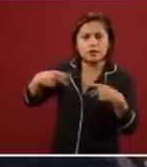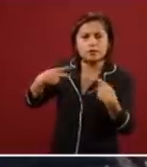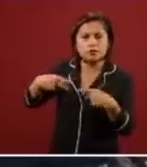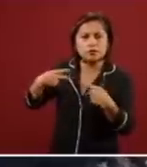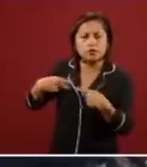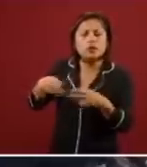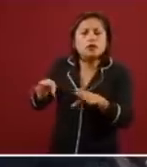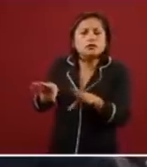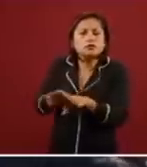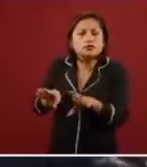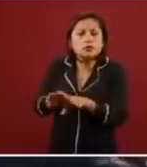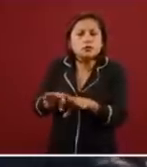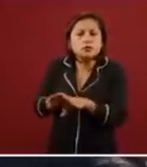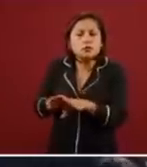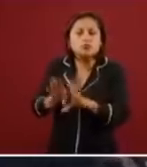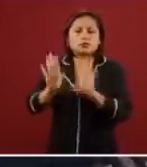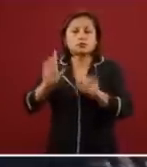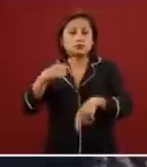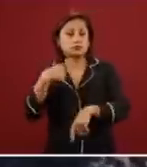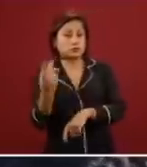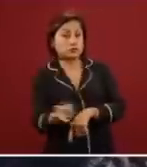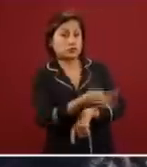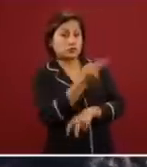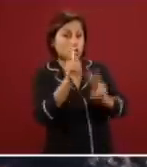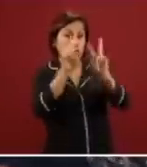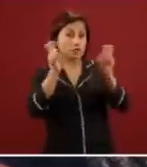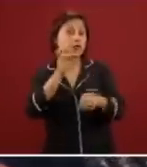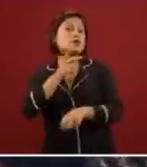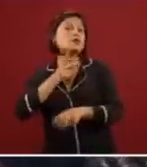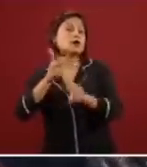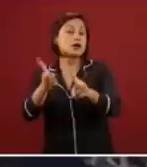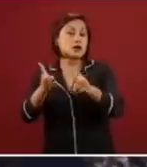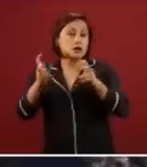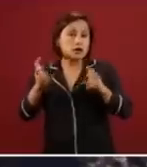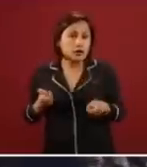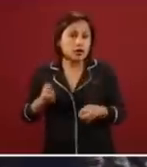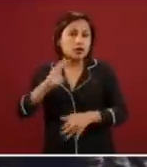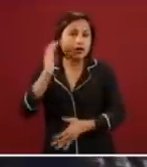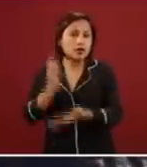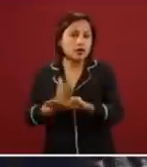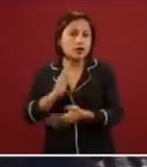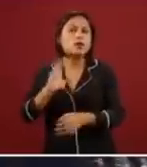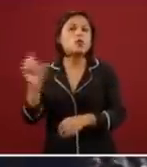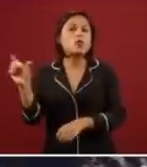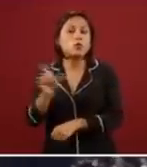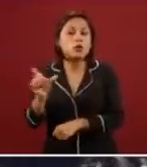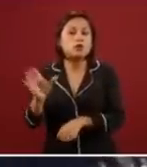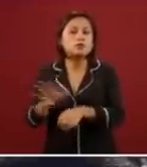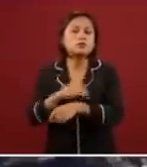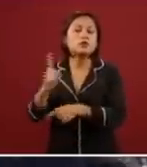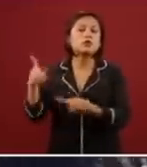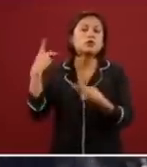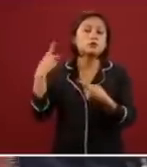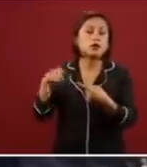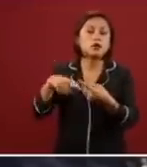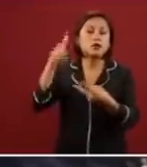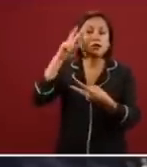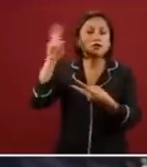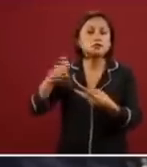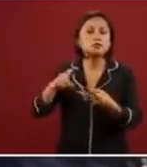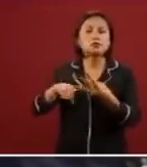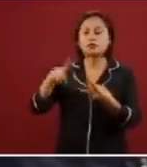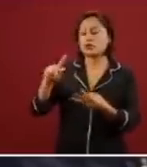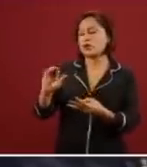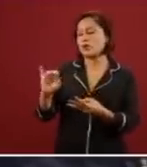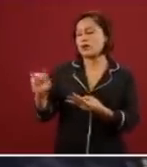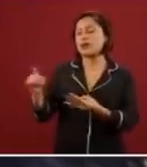realmente el tema del huachicol? Porque parece que municipios como Pachuca, San Agustín de la Siaca, Progreso de Obregón,